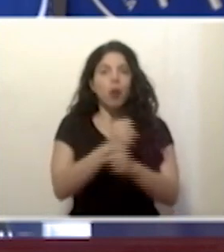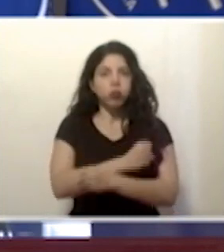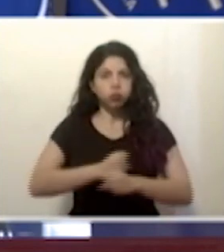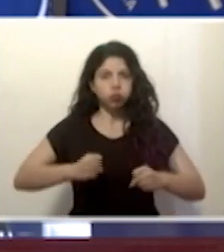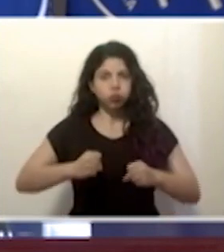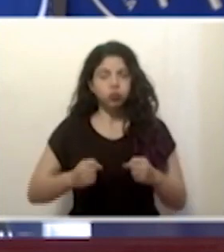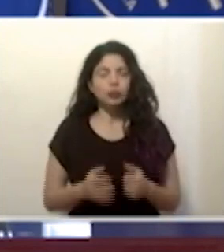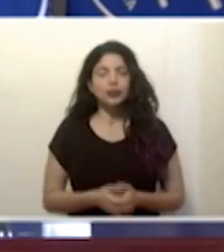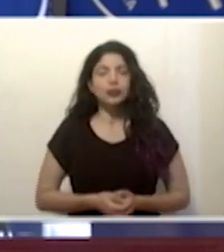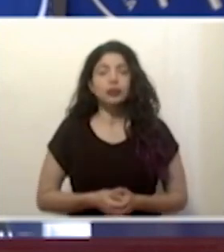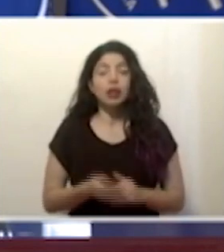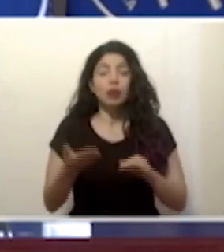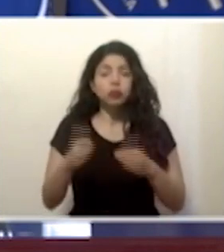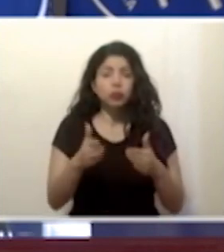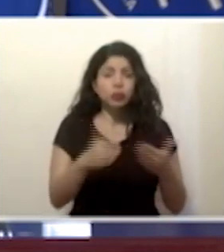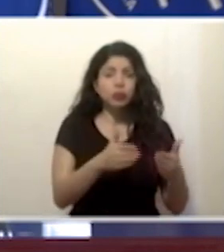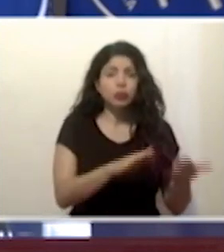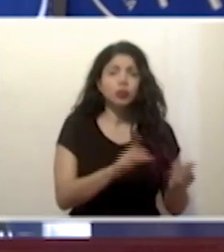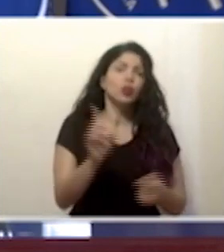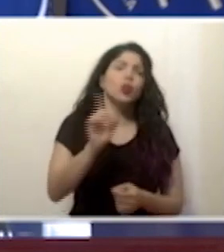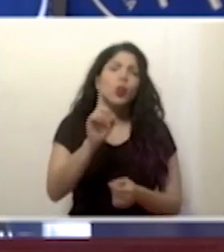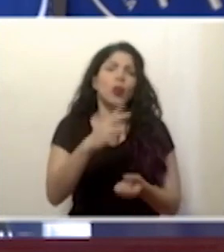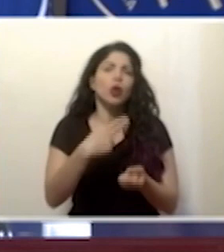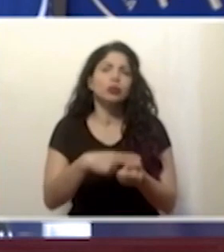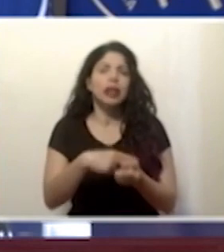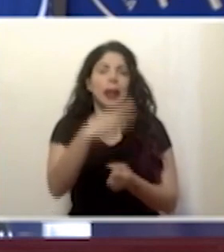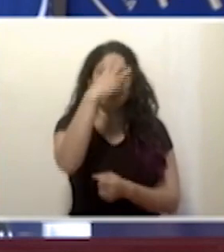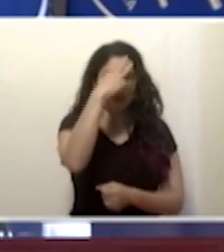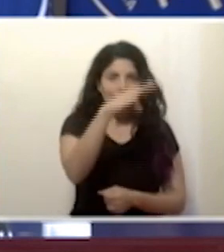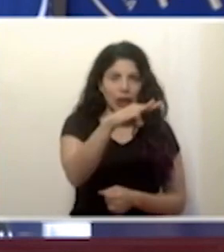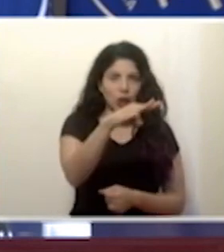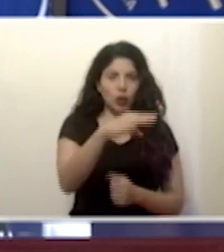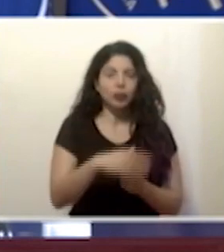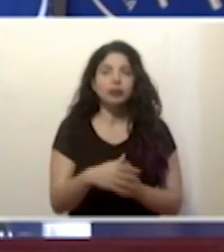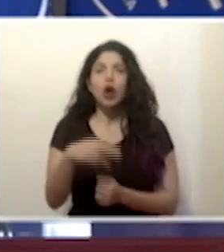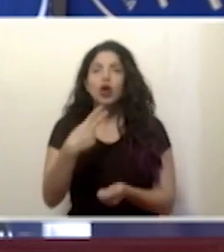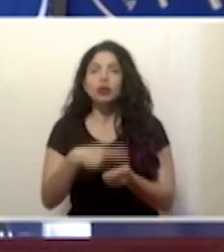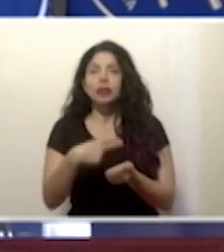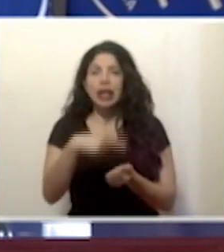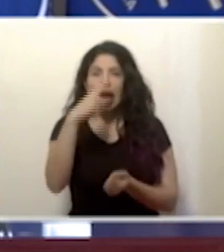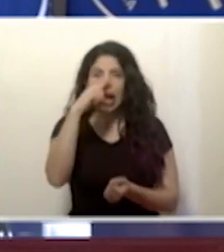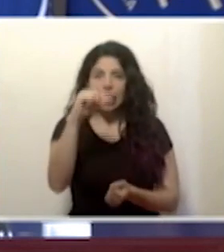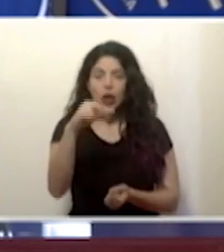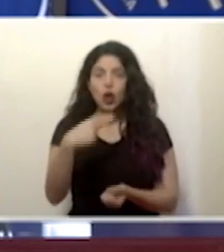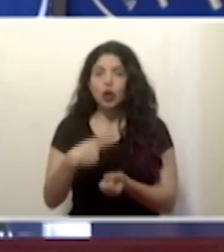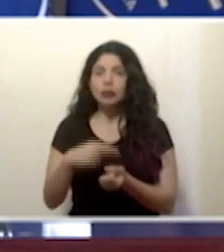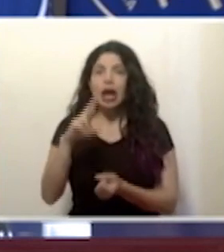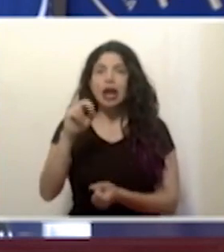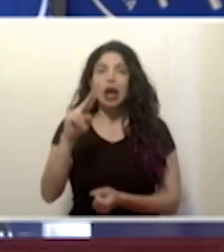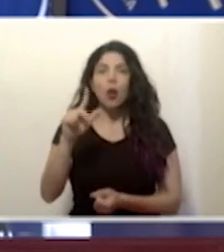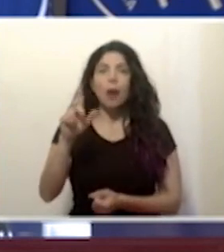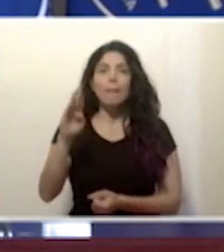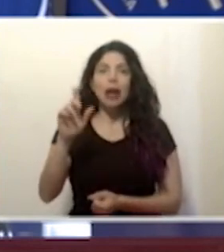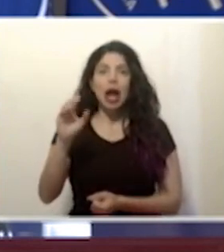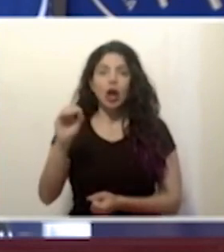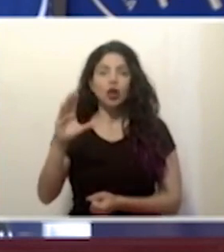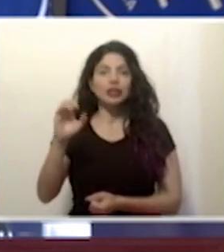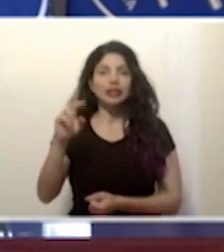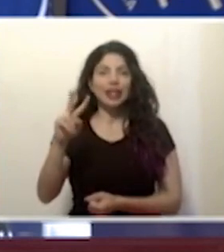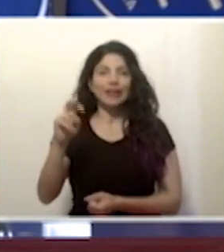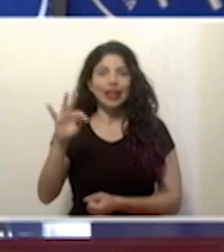obesidad. Los decesos se registraron en los hospitales México, Calderón Guardia, Hospital Raúl Blanco